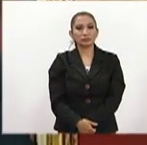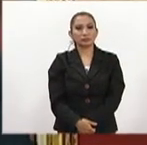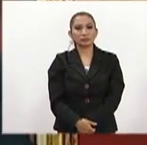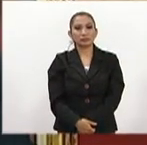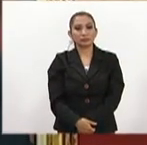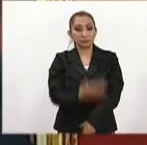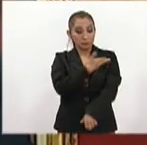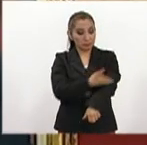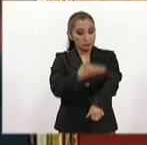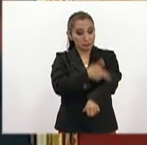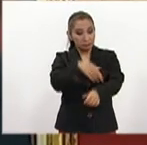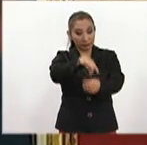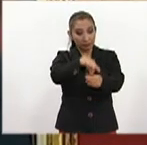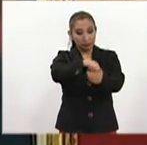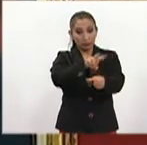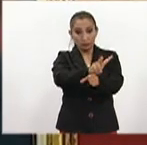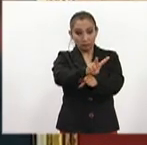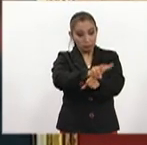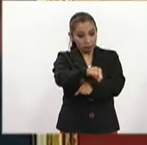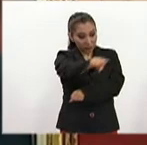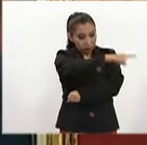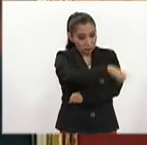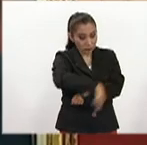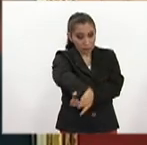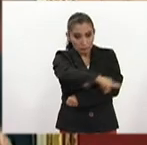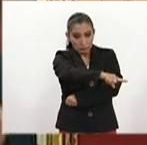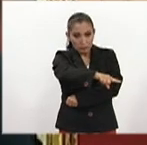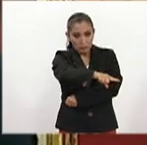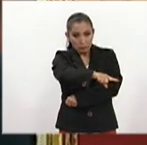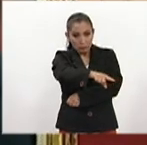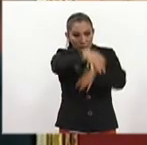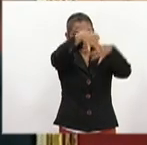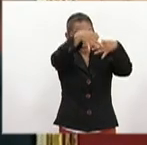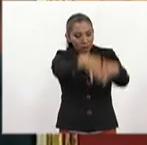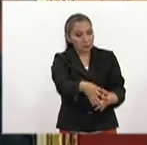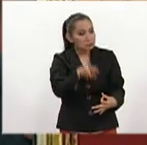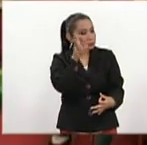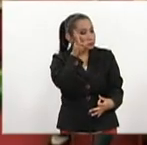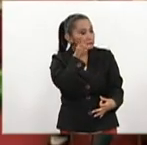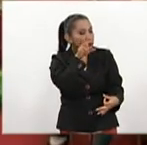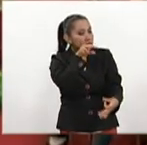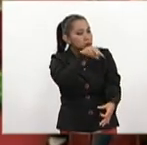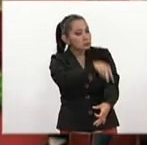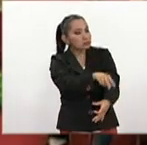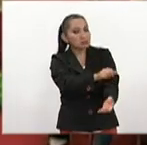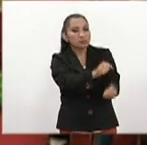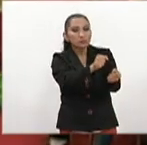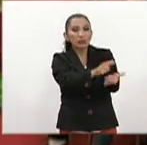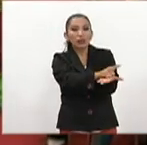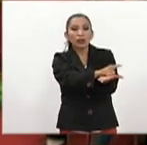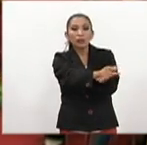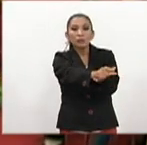El proceso electoral venezolano es el más auditado y seguro del mundo.